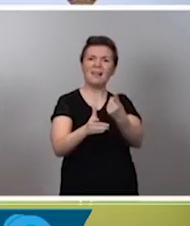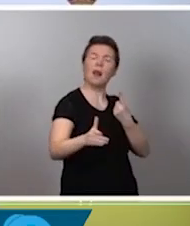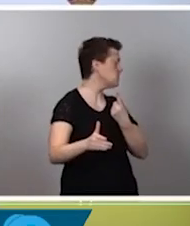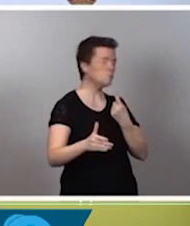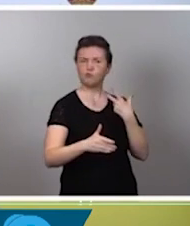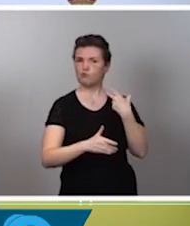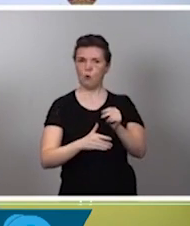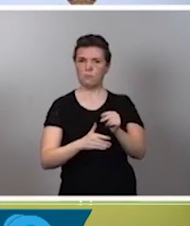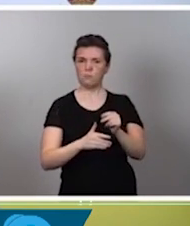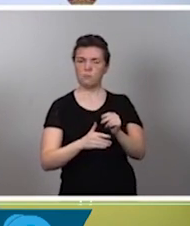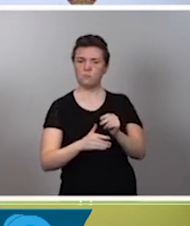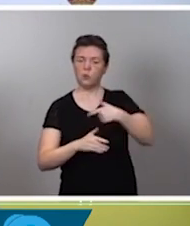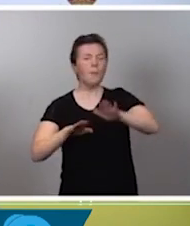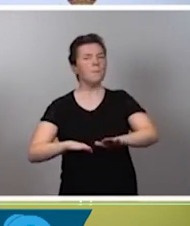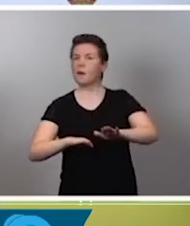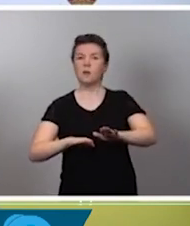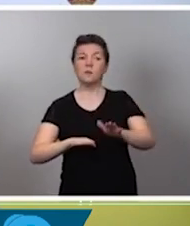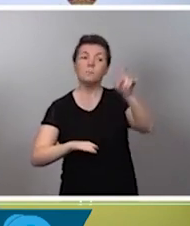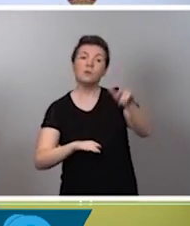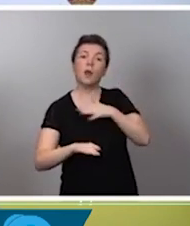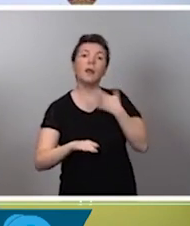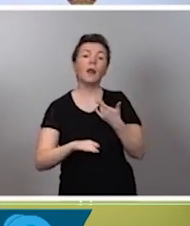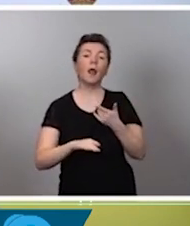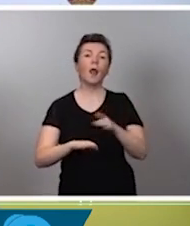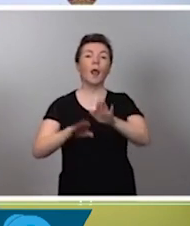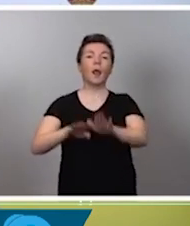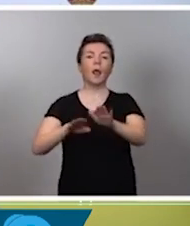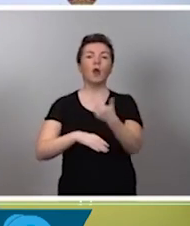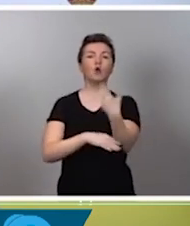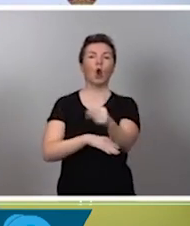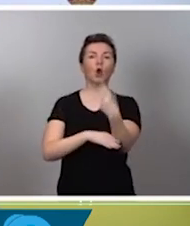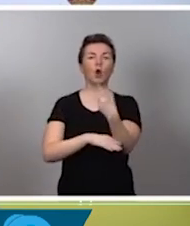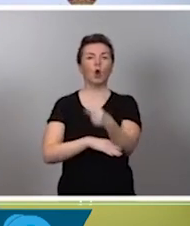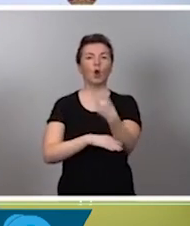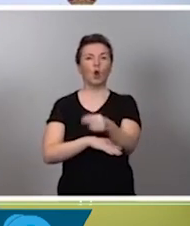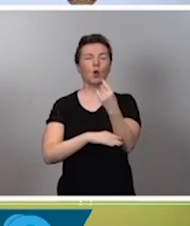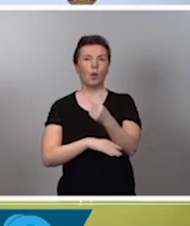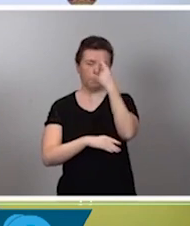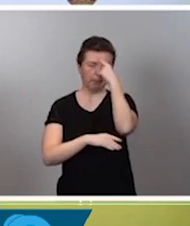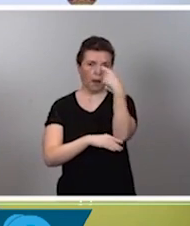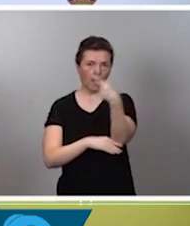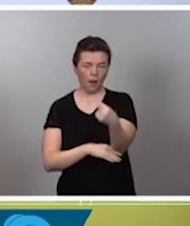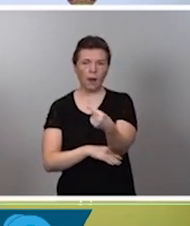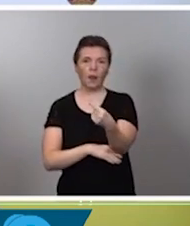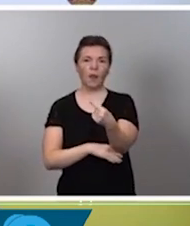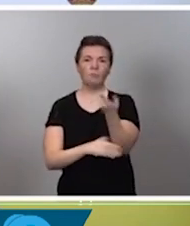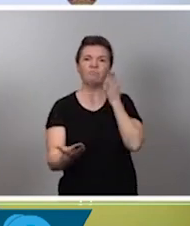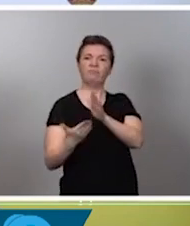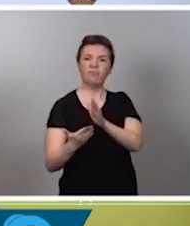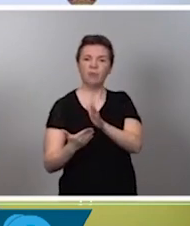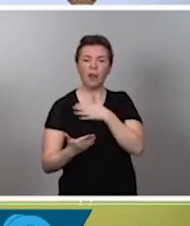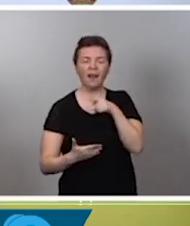propaganda del gobierno en el tercer trimestre de 2020, cuando nos decían que la economía crecía al